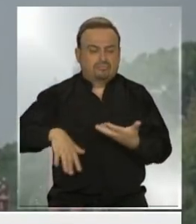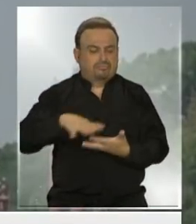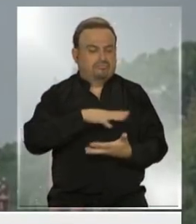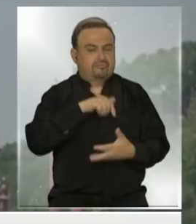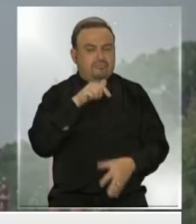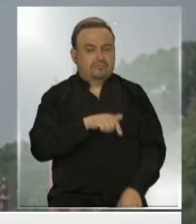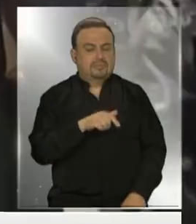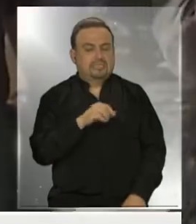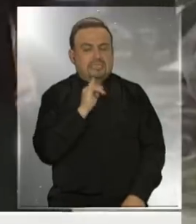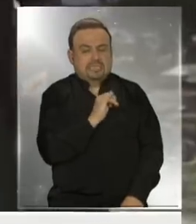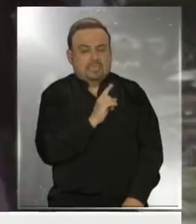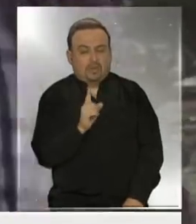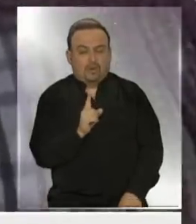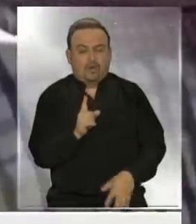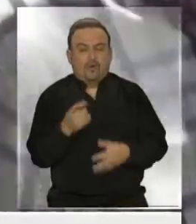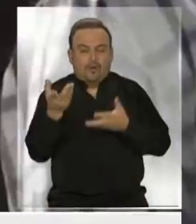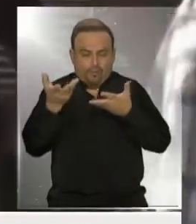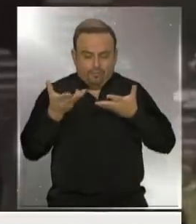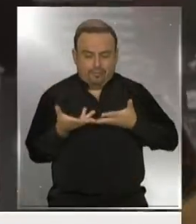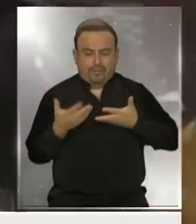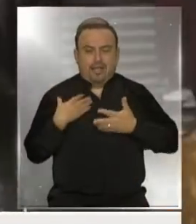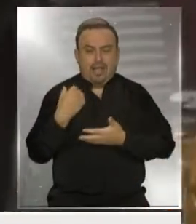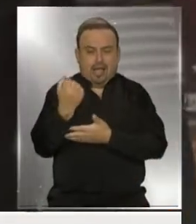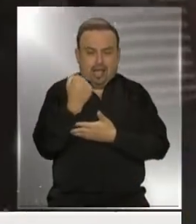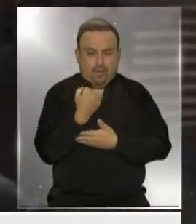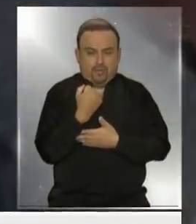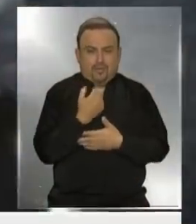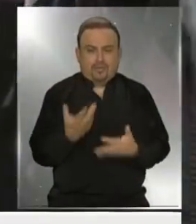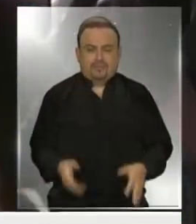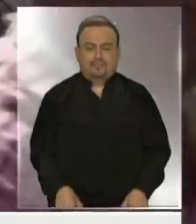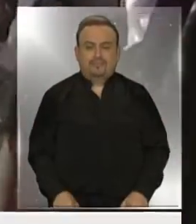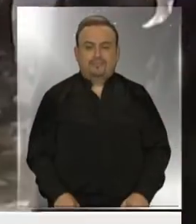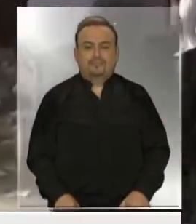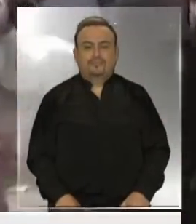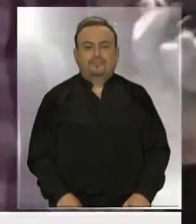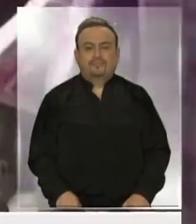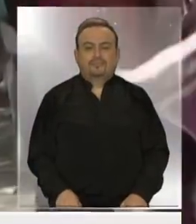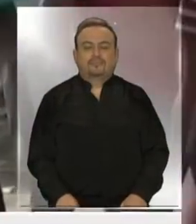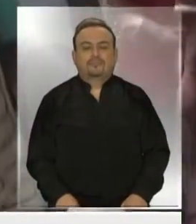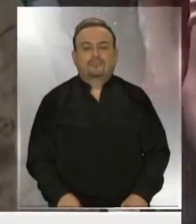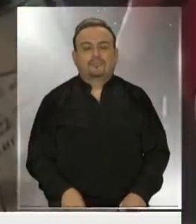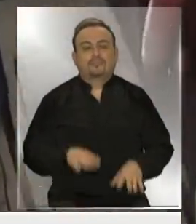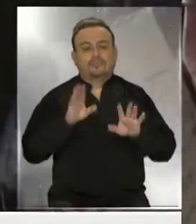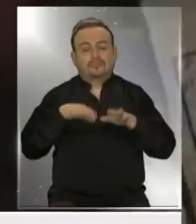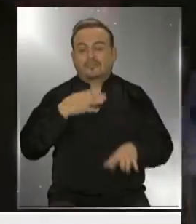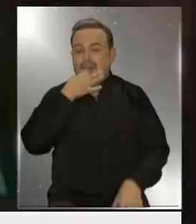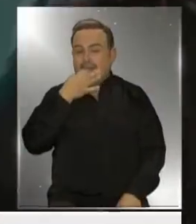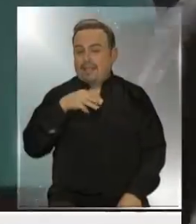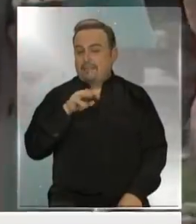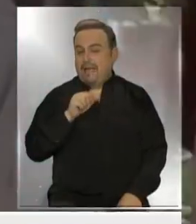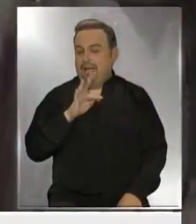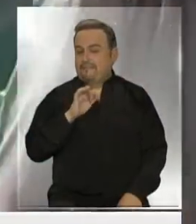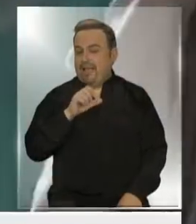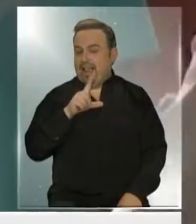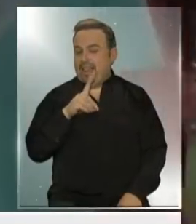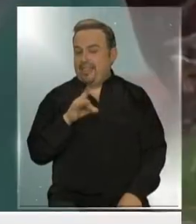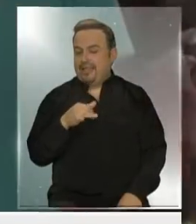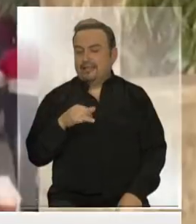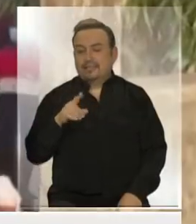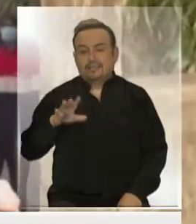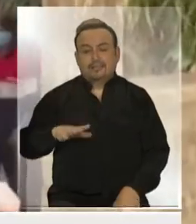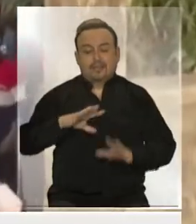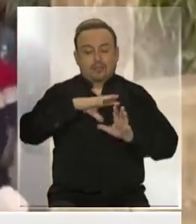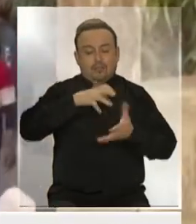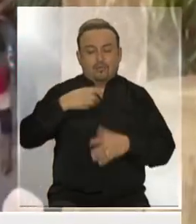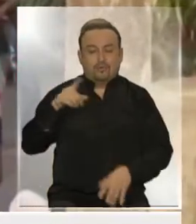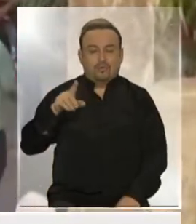si es que no reciben la ayuda financiera estatal como diría mafalda al mundo le duele la ciudad